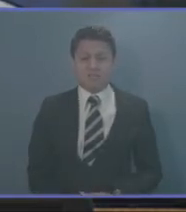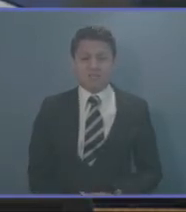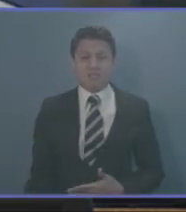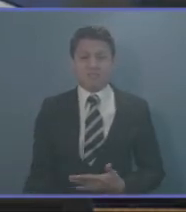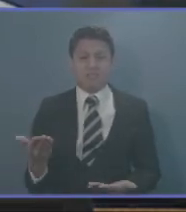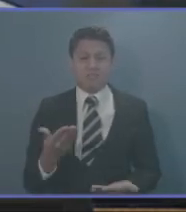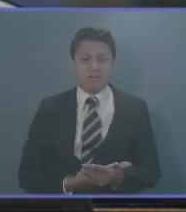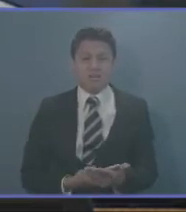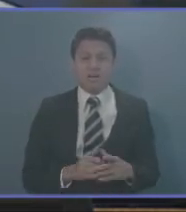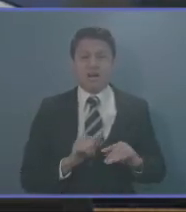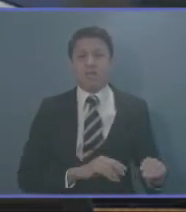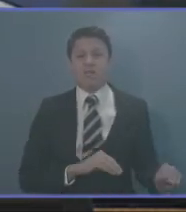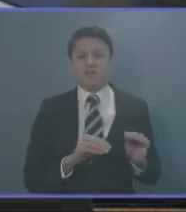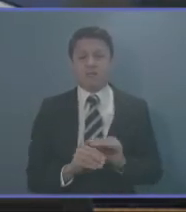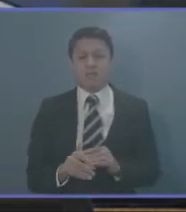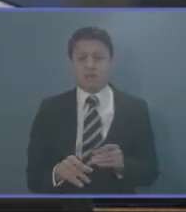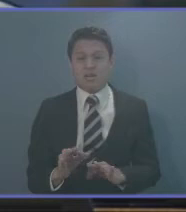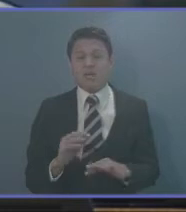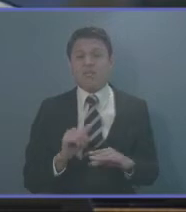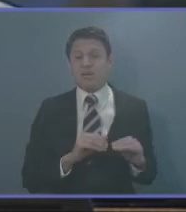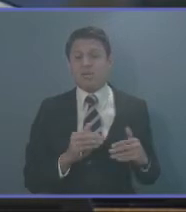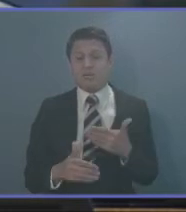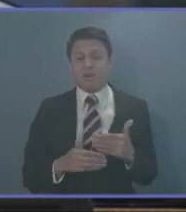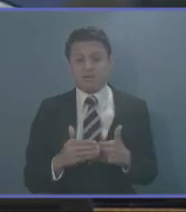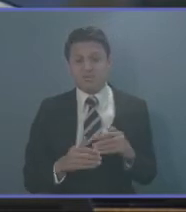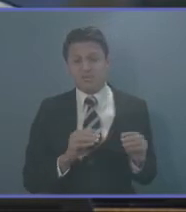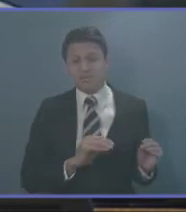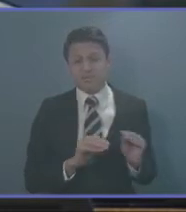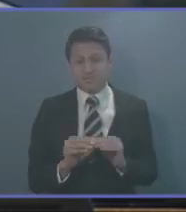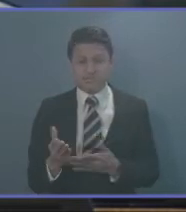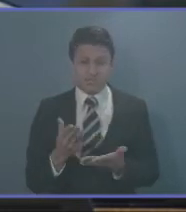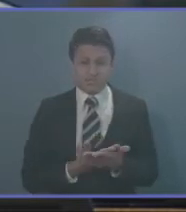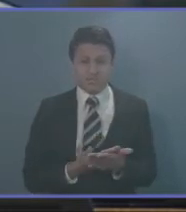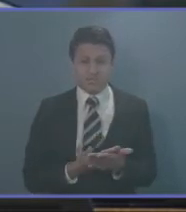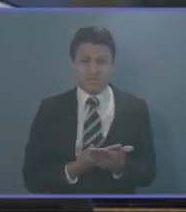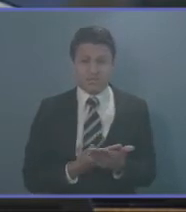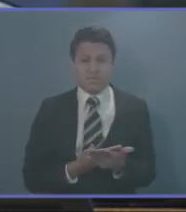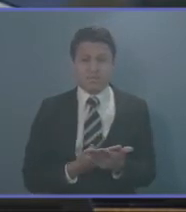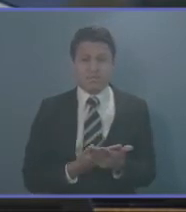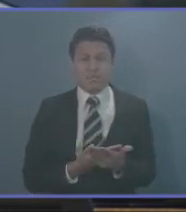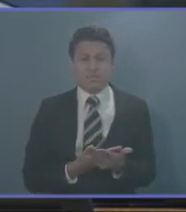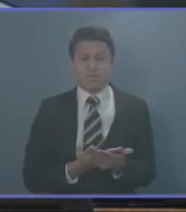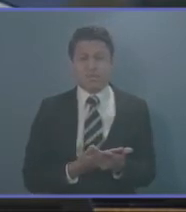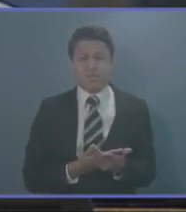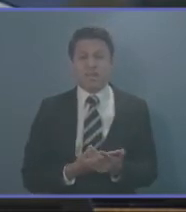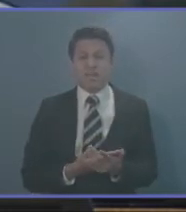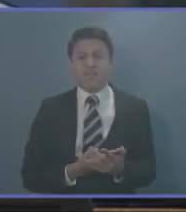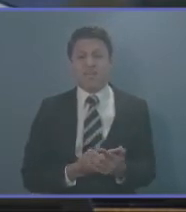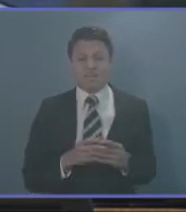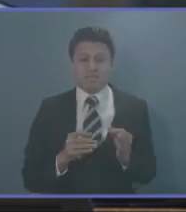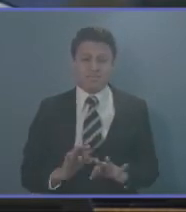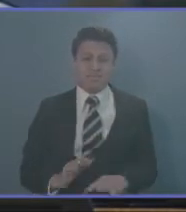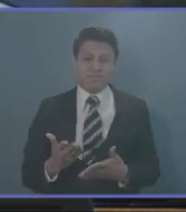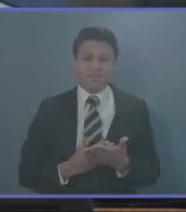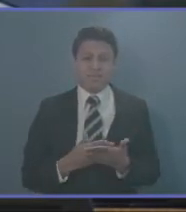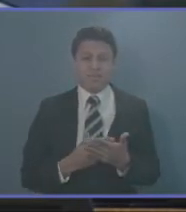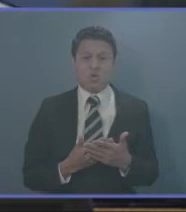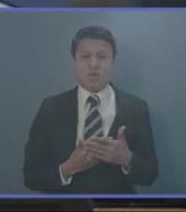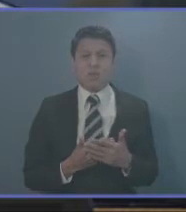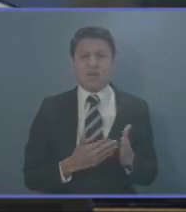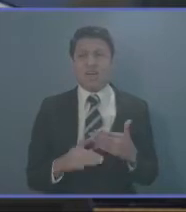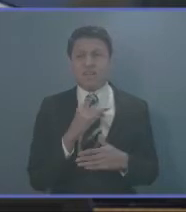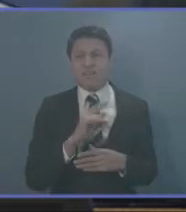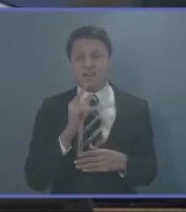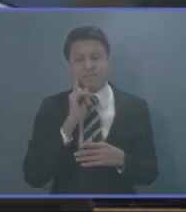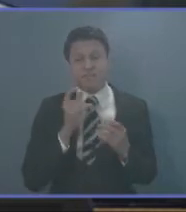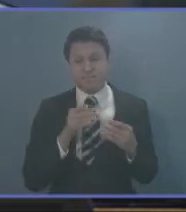5. De 3.000 dólares con un centavo hasta 4.000 dólares, 25 dólares como cuota fija, más adicional por cada